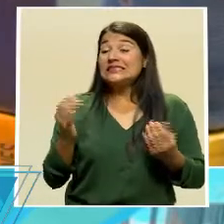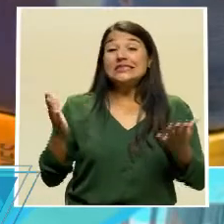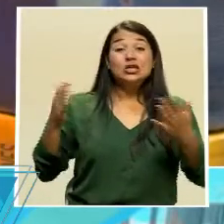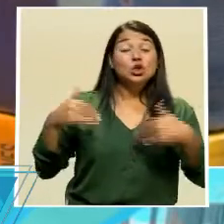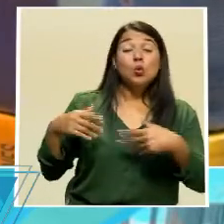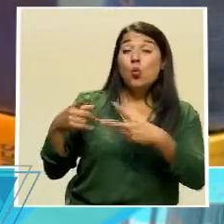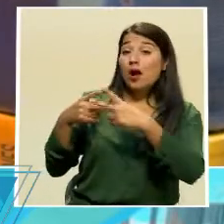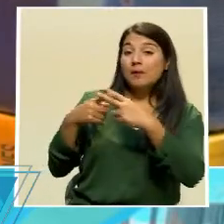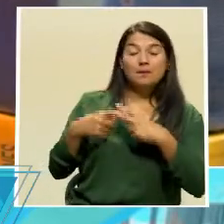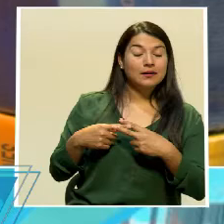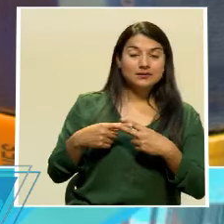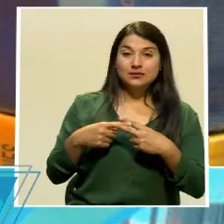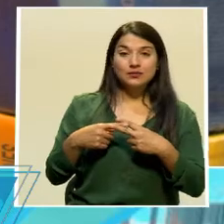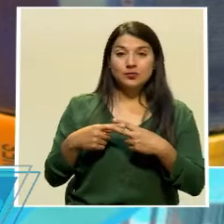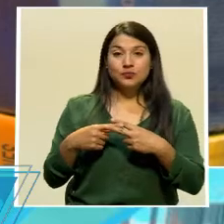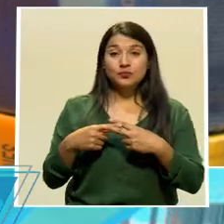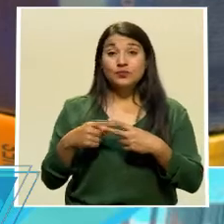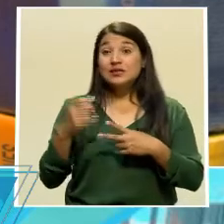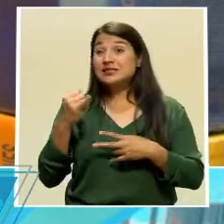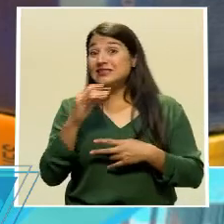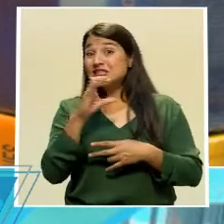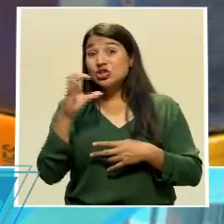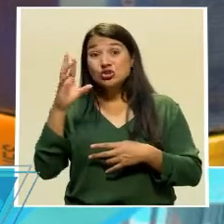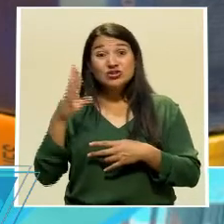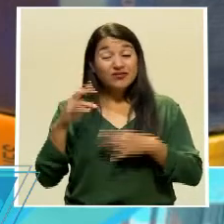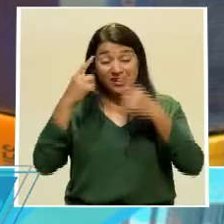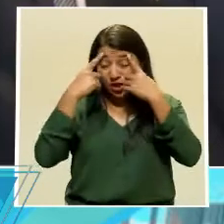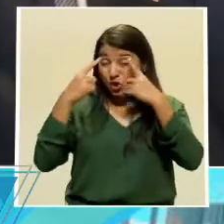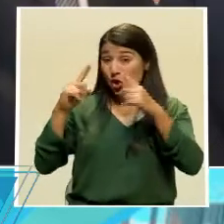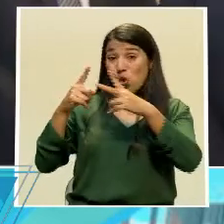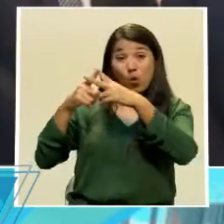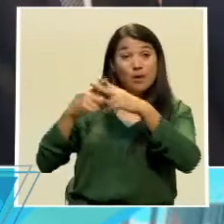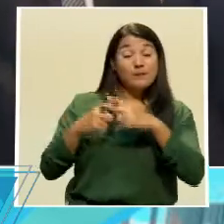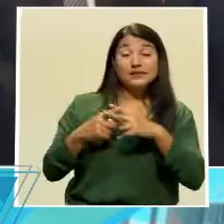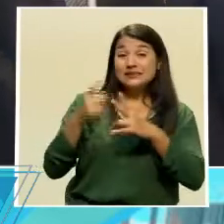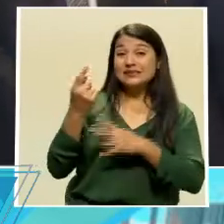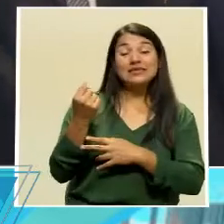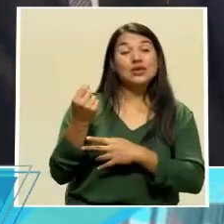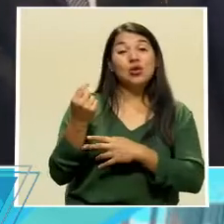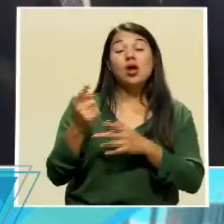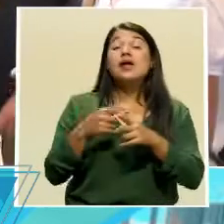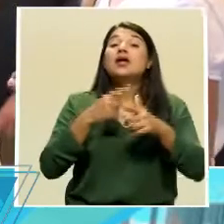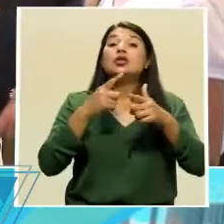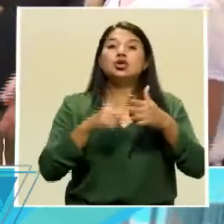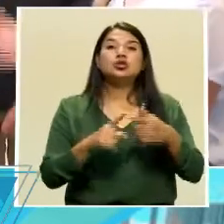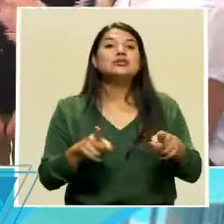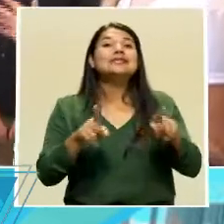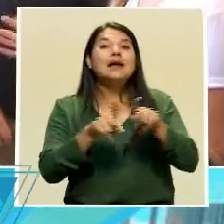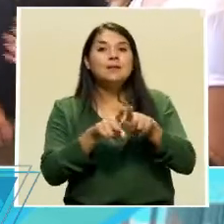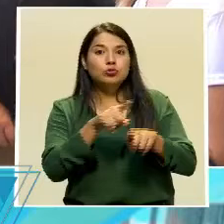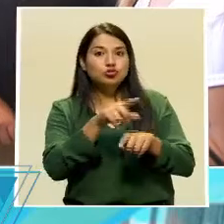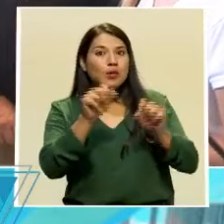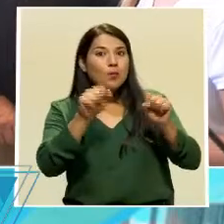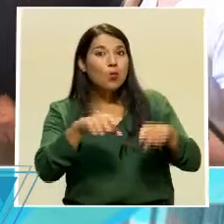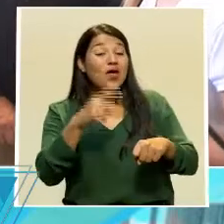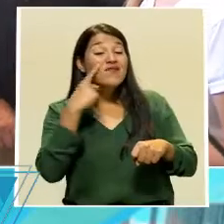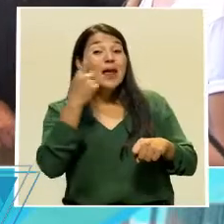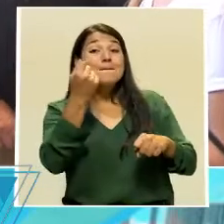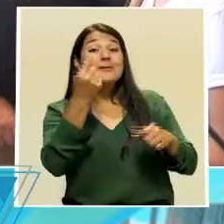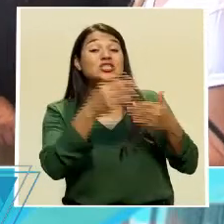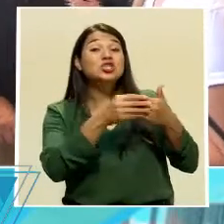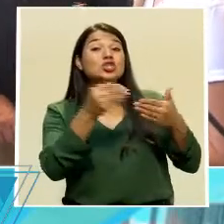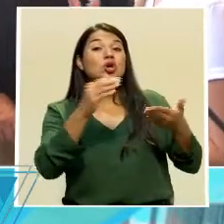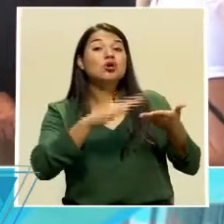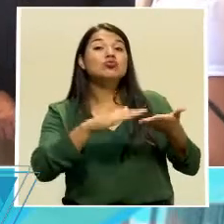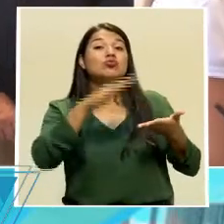otra contraparte, si no tenemos esa inyección de capital que está condicionado, pues también usted va a ver que el tipo de cambio va a aumentar